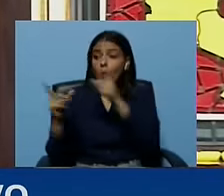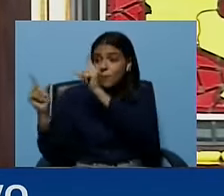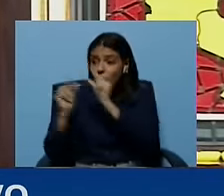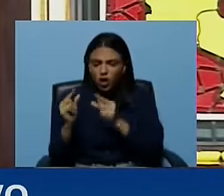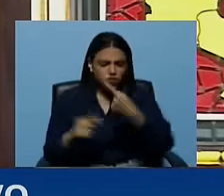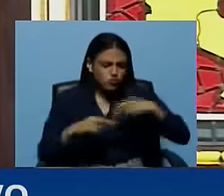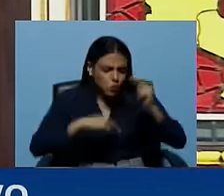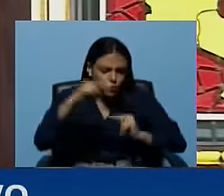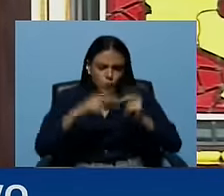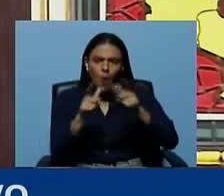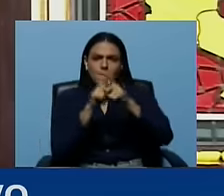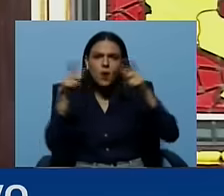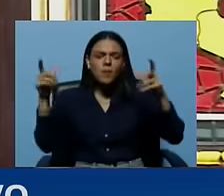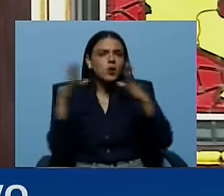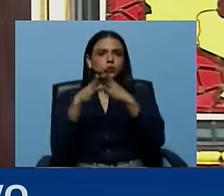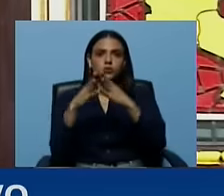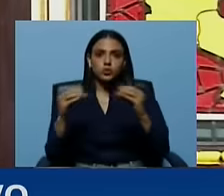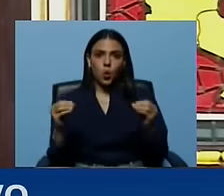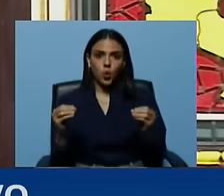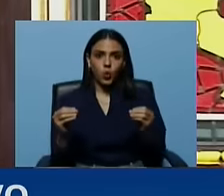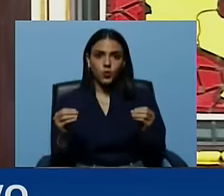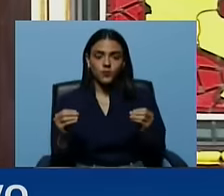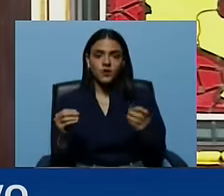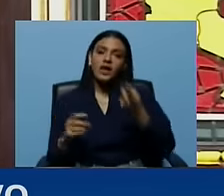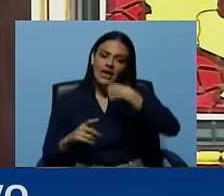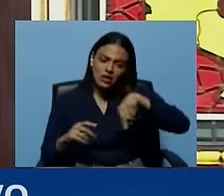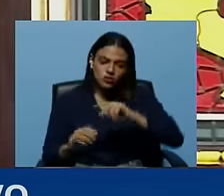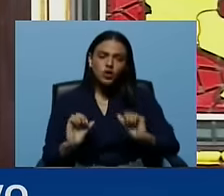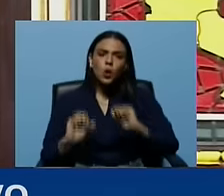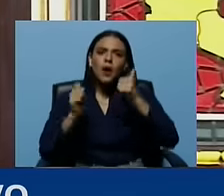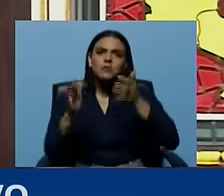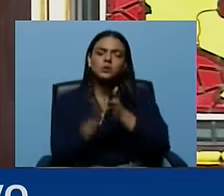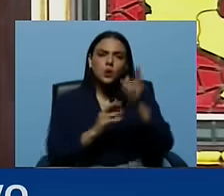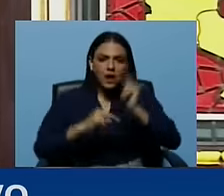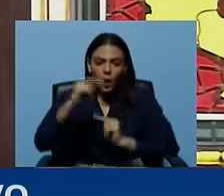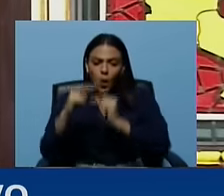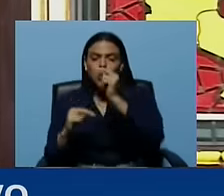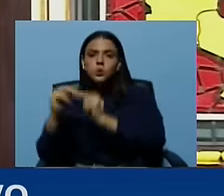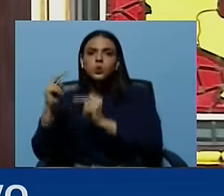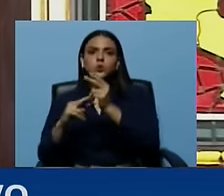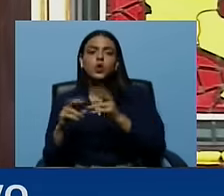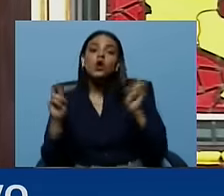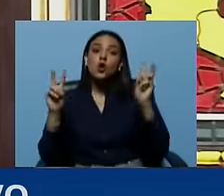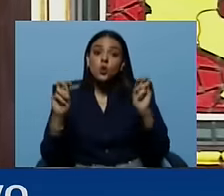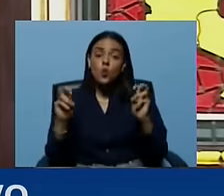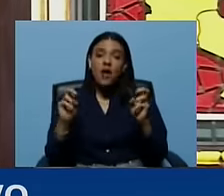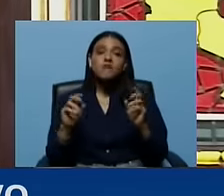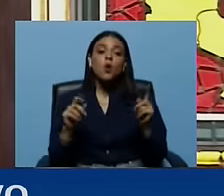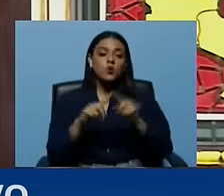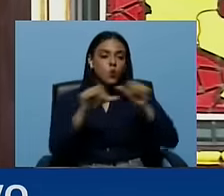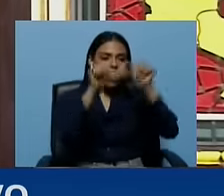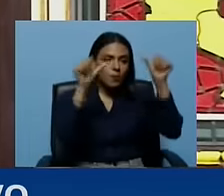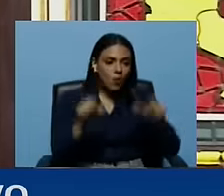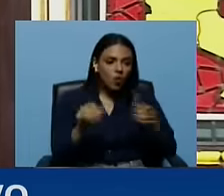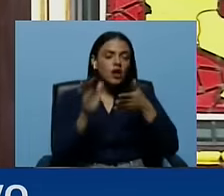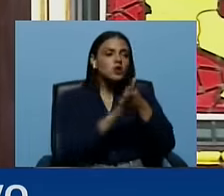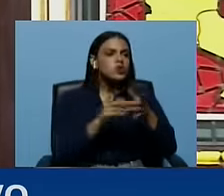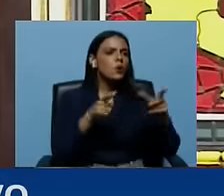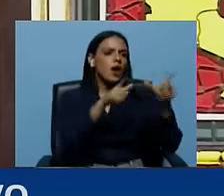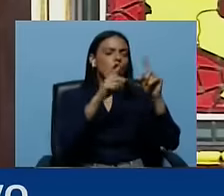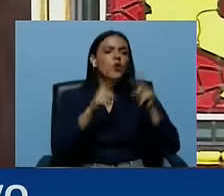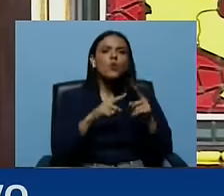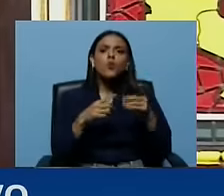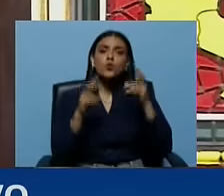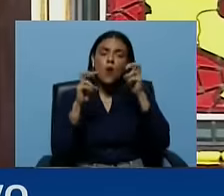Culminar todos los urbanismos y empezar a la construcción de nuevos modelos habitacionales, de